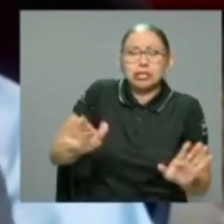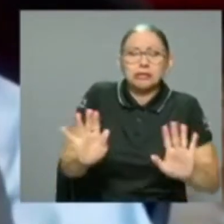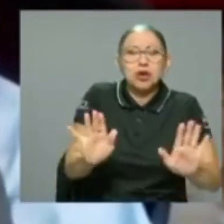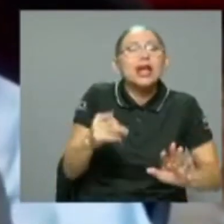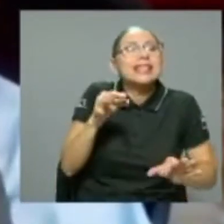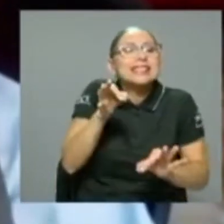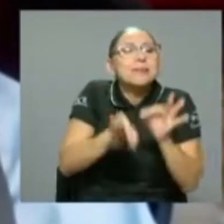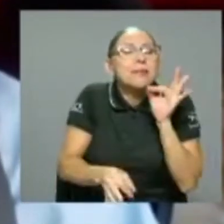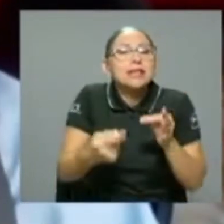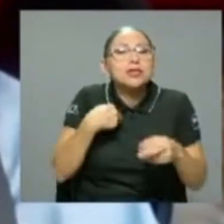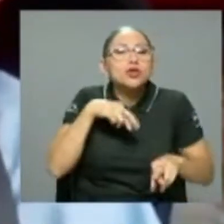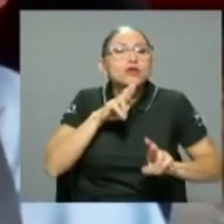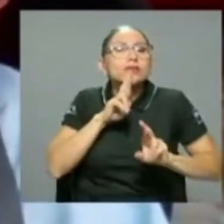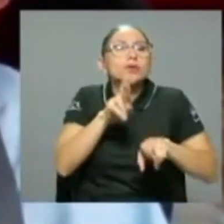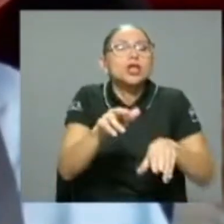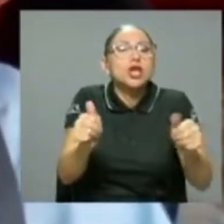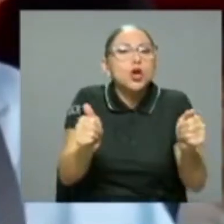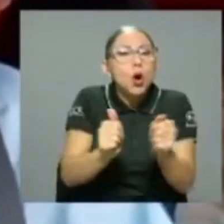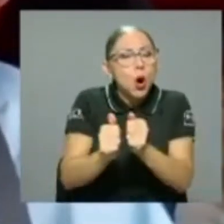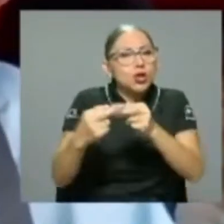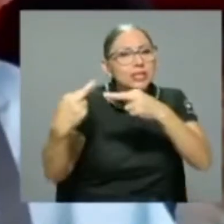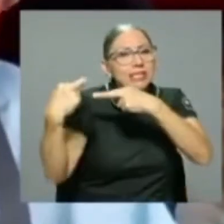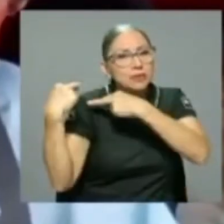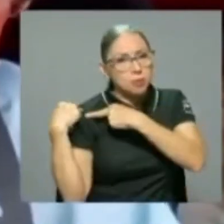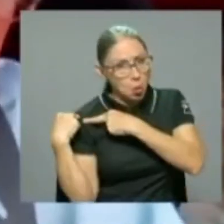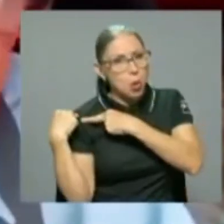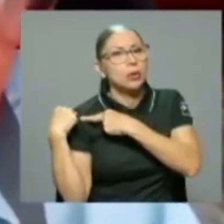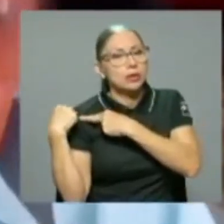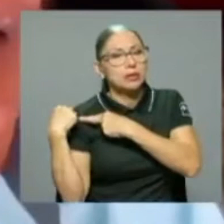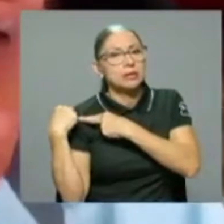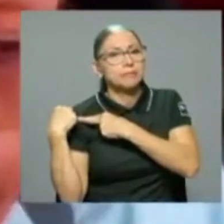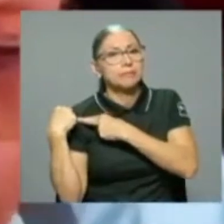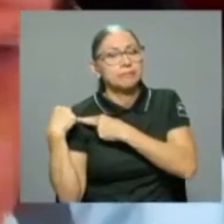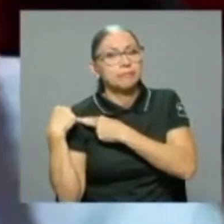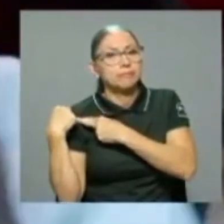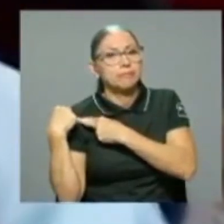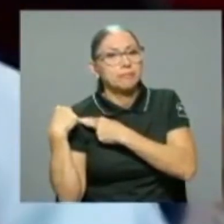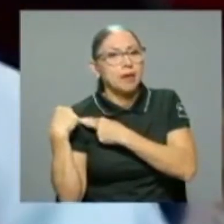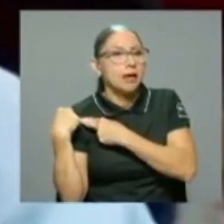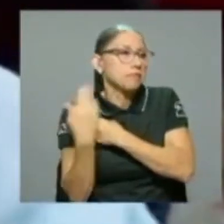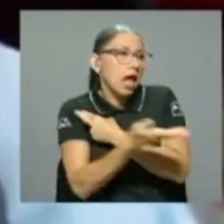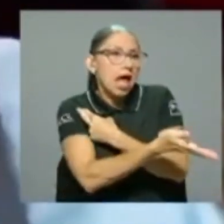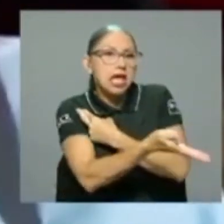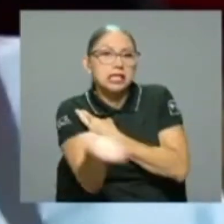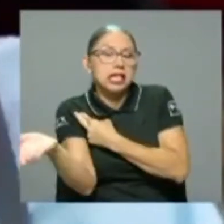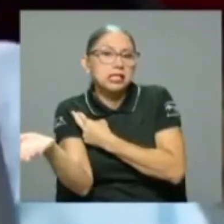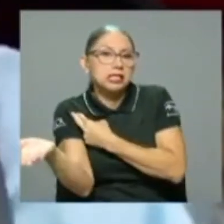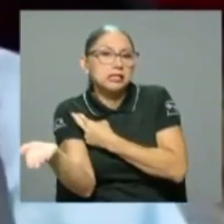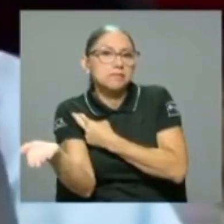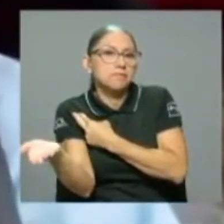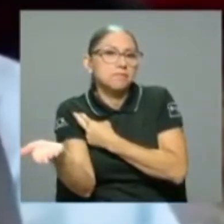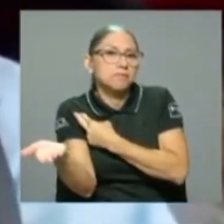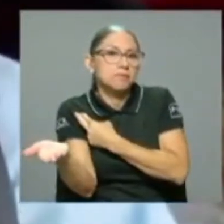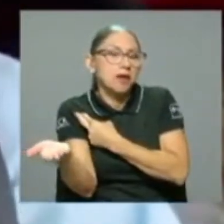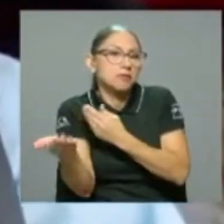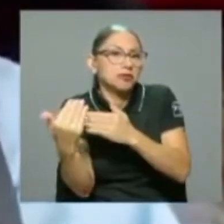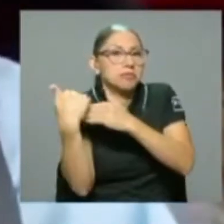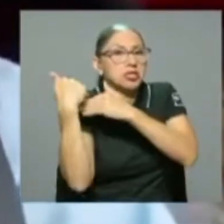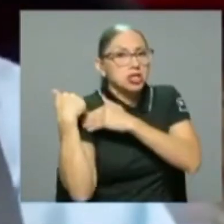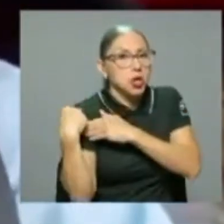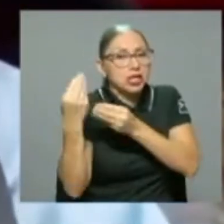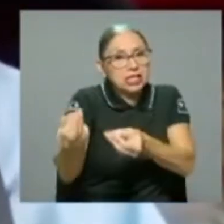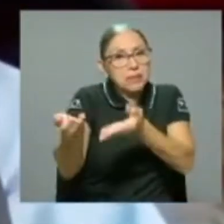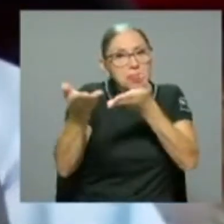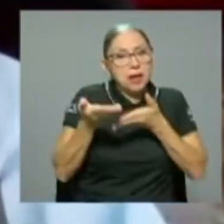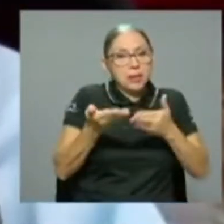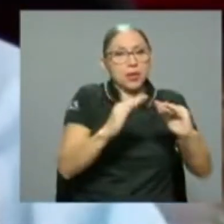mayor responsabilidad posible a esas misiones que la comunidad